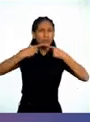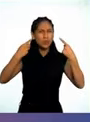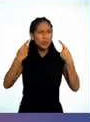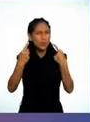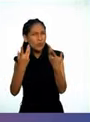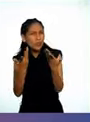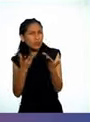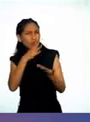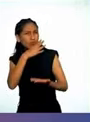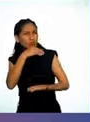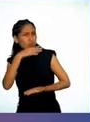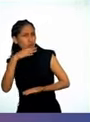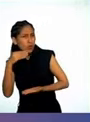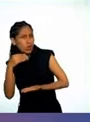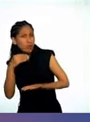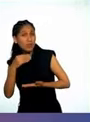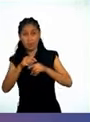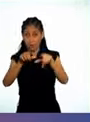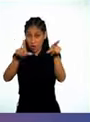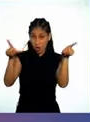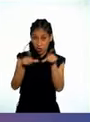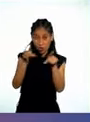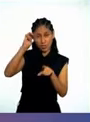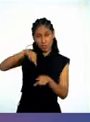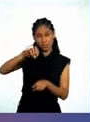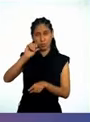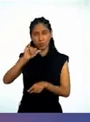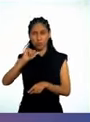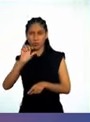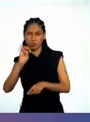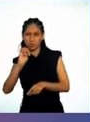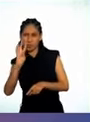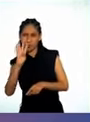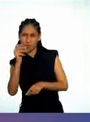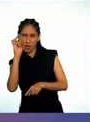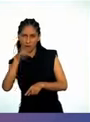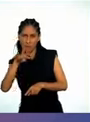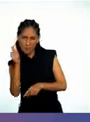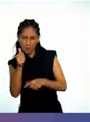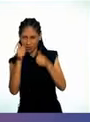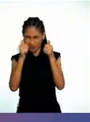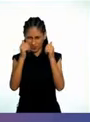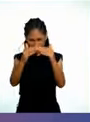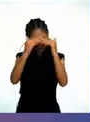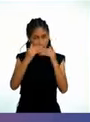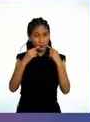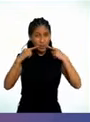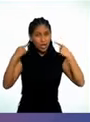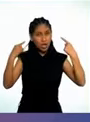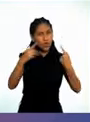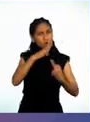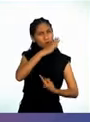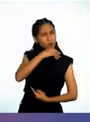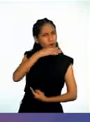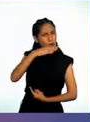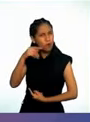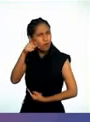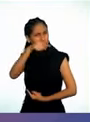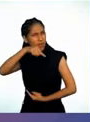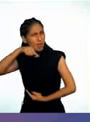soplé art from moyobamba excellent de art dead